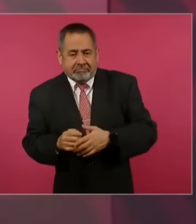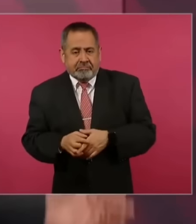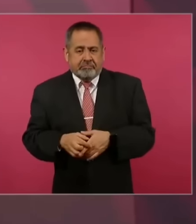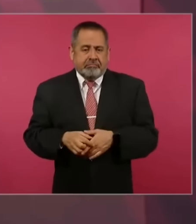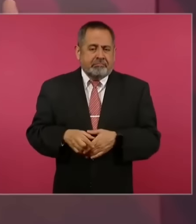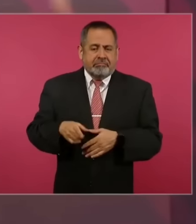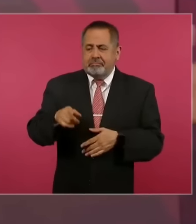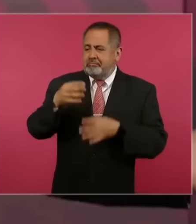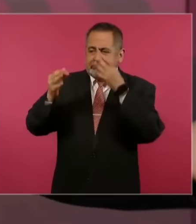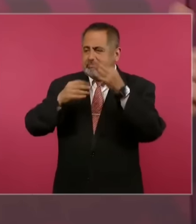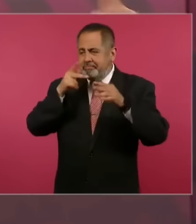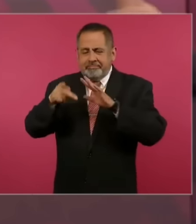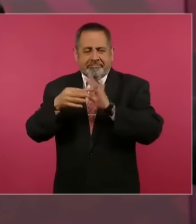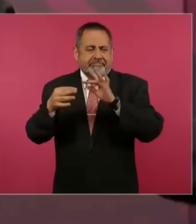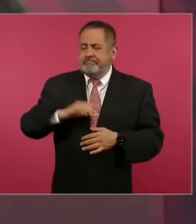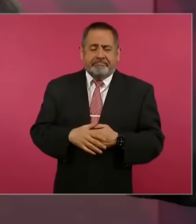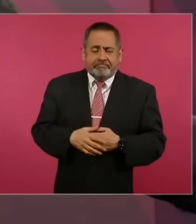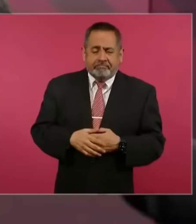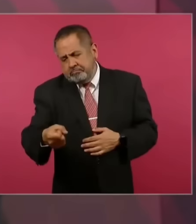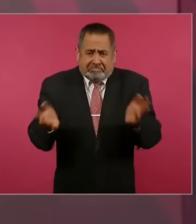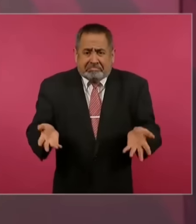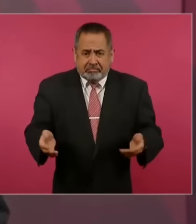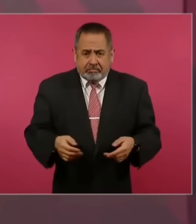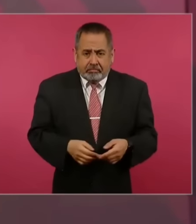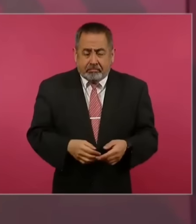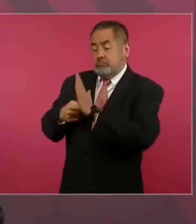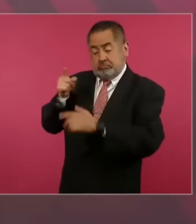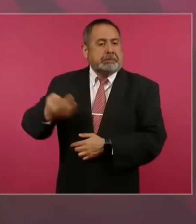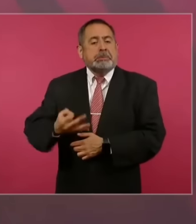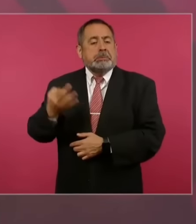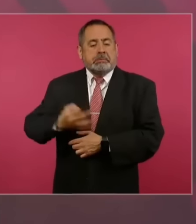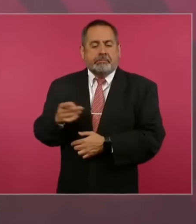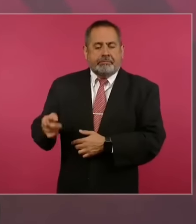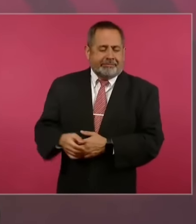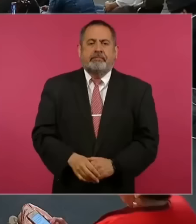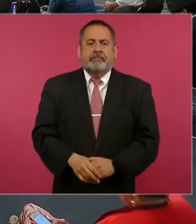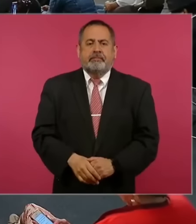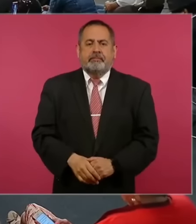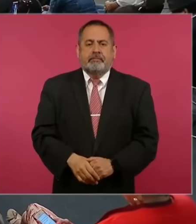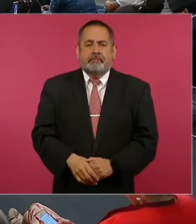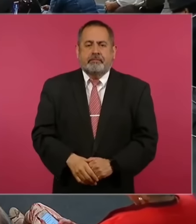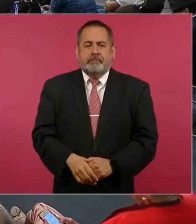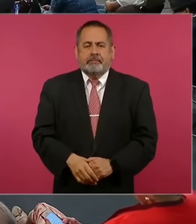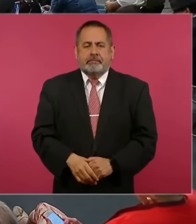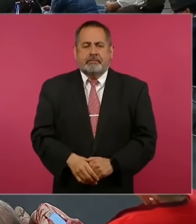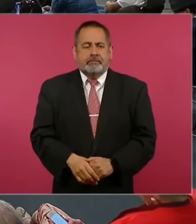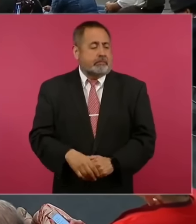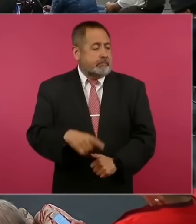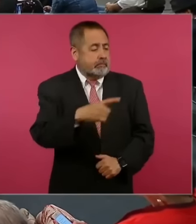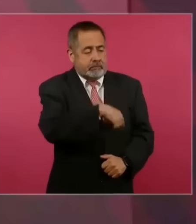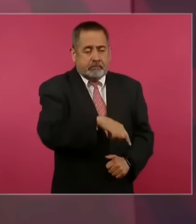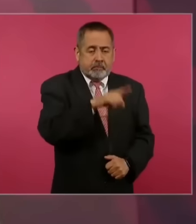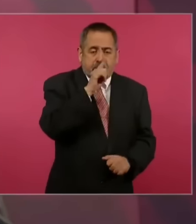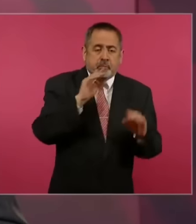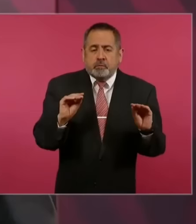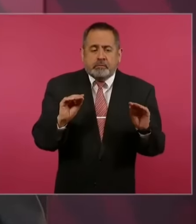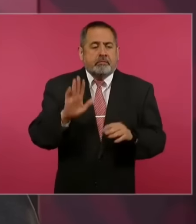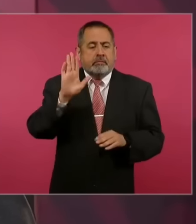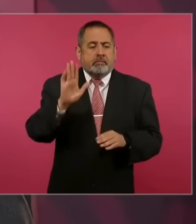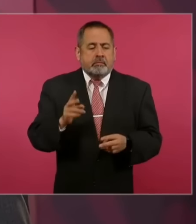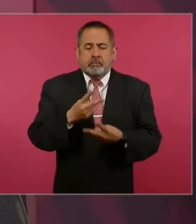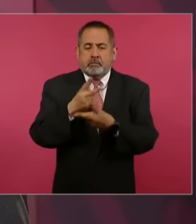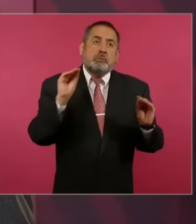los medios, funcionarios, todos. Ahí están las pruebas. Una prueba. ¿Por qué se quedaron callados como momias